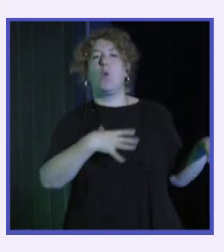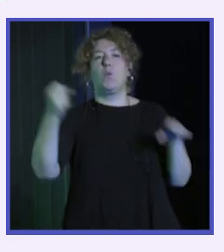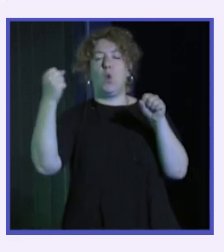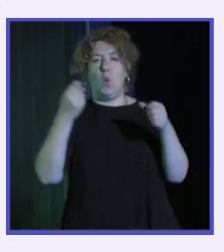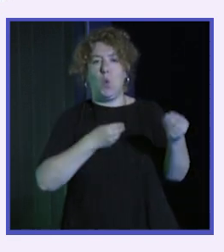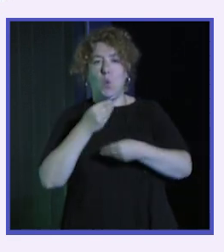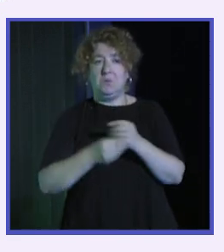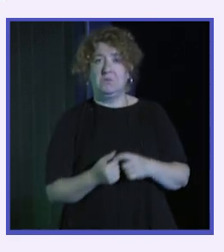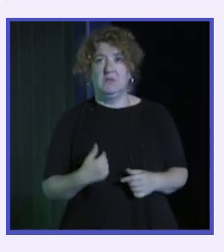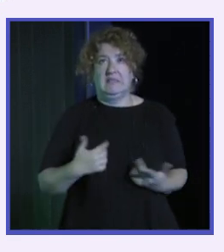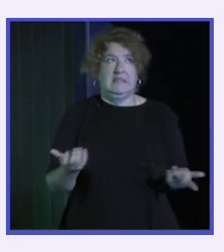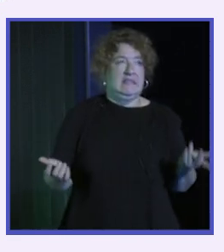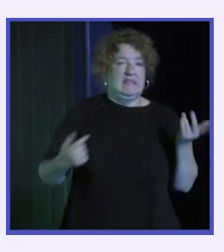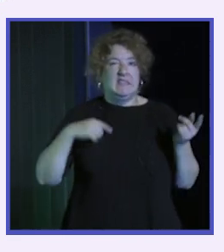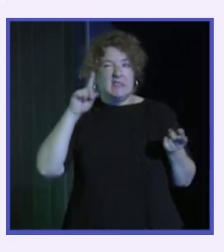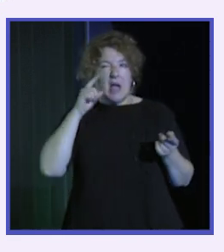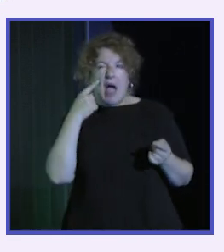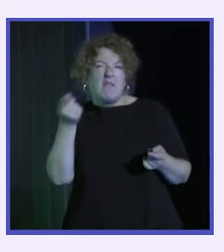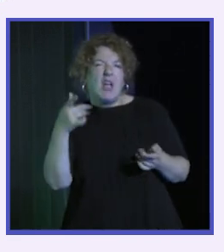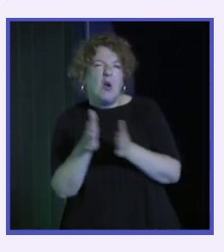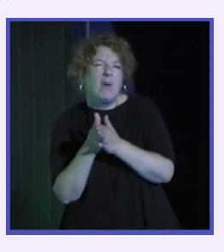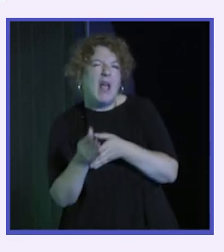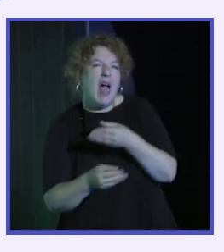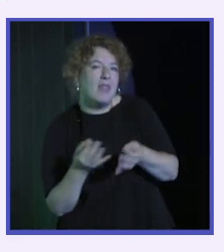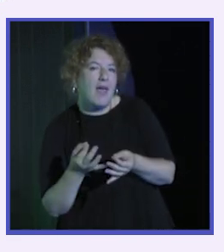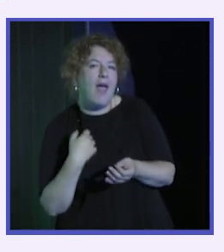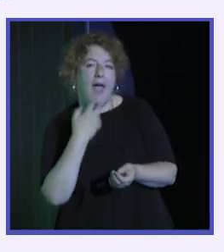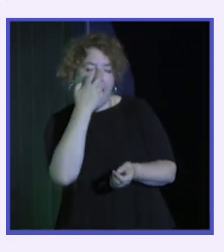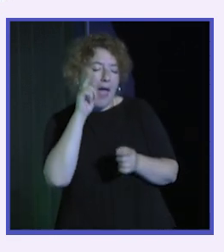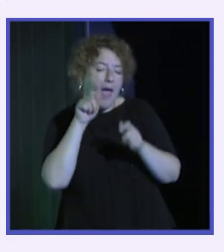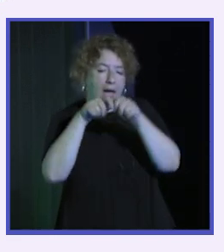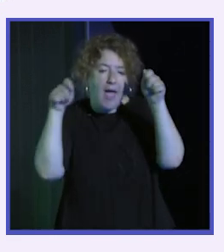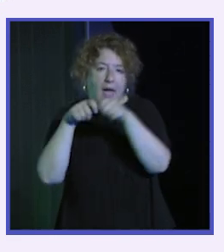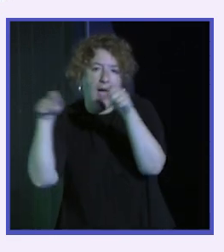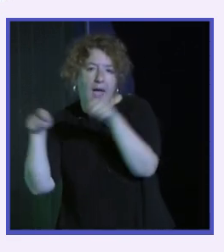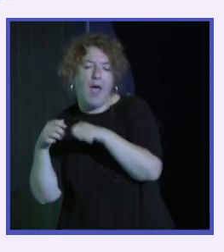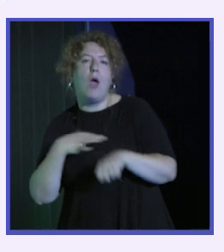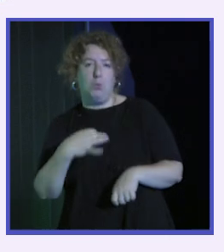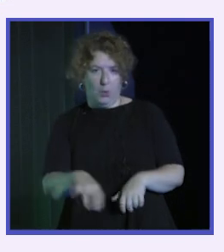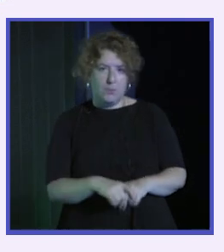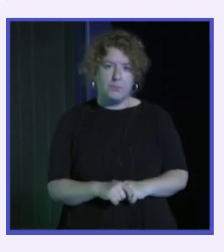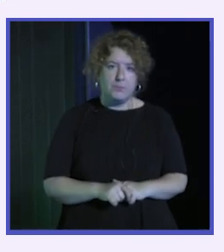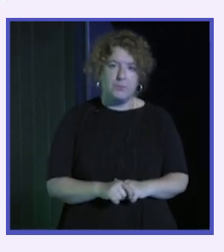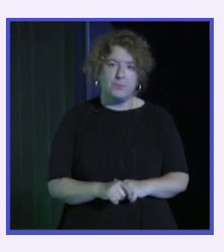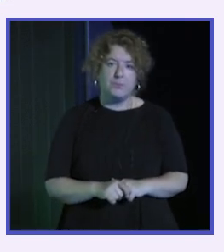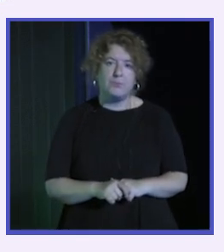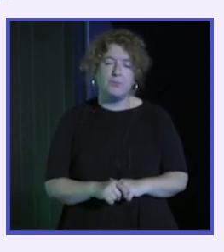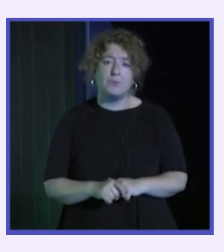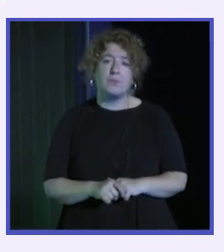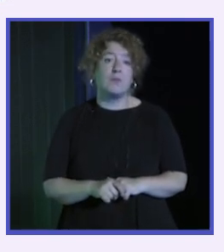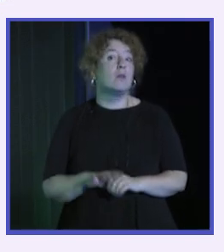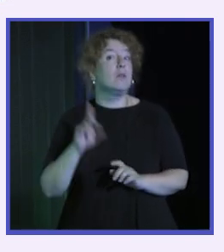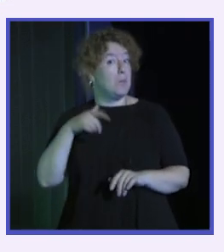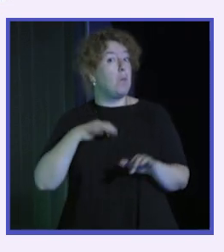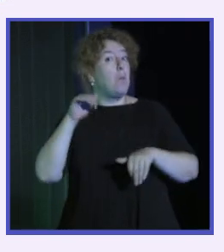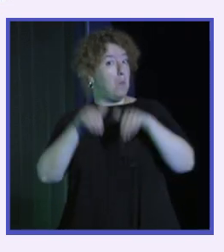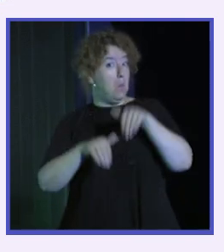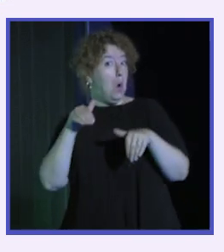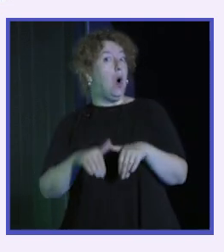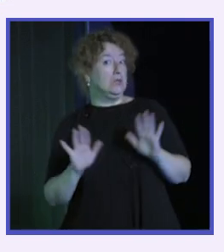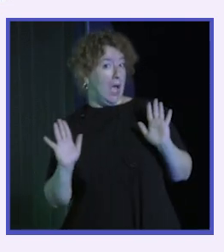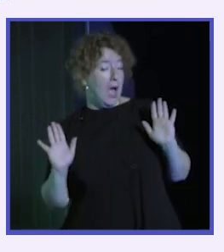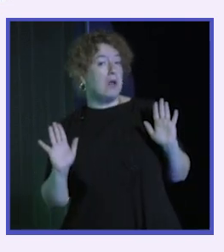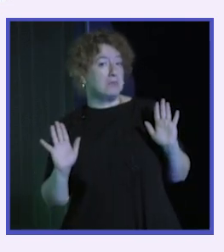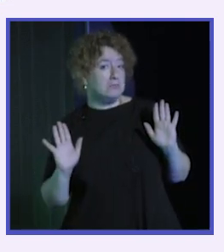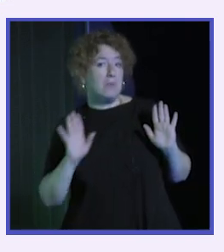falta de inspiración y quiero ver qué están haciendo mis compañeros, pues puedo recurrir aquí. ¿Qué es lo más chulo? Puedes votar. ¿Vale? ¿Esto qué